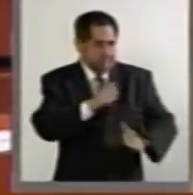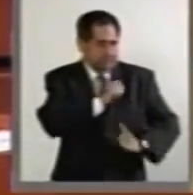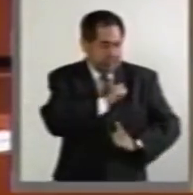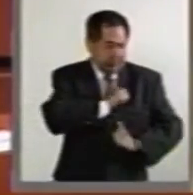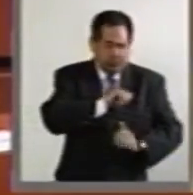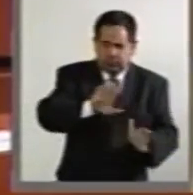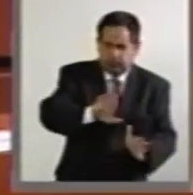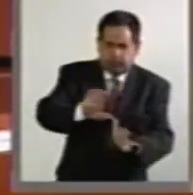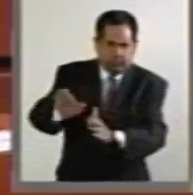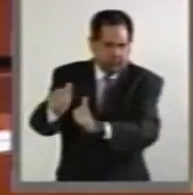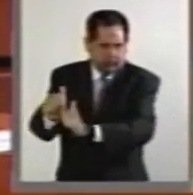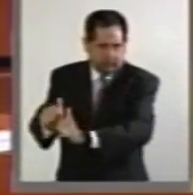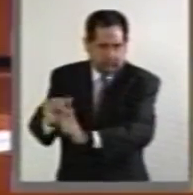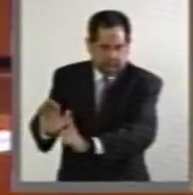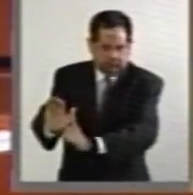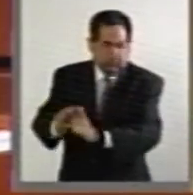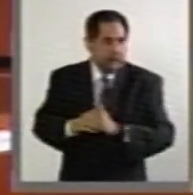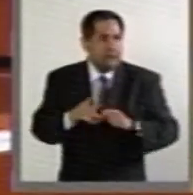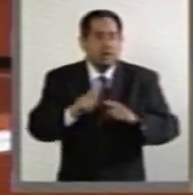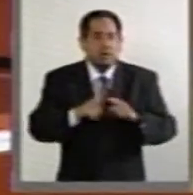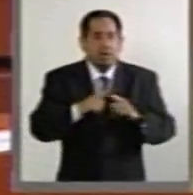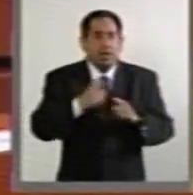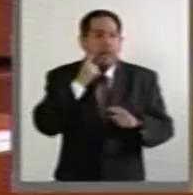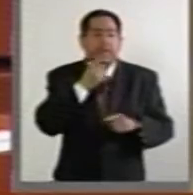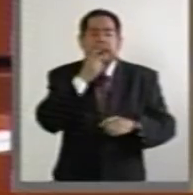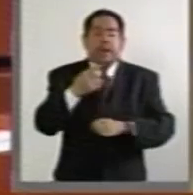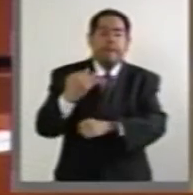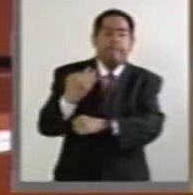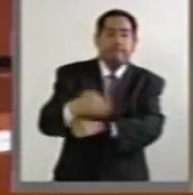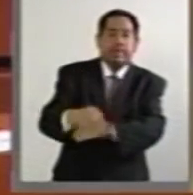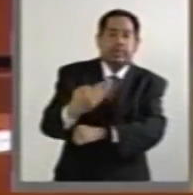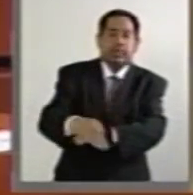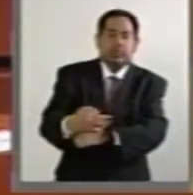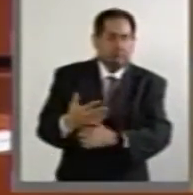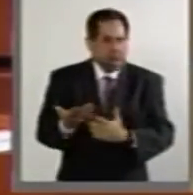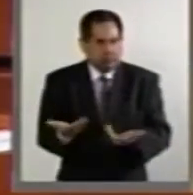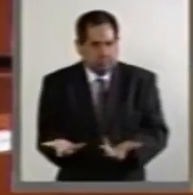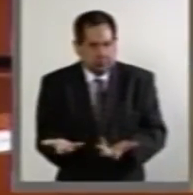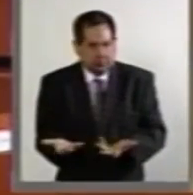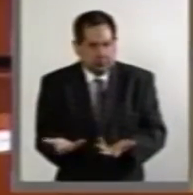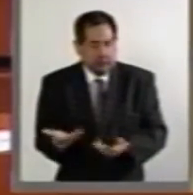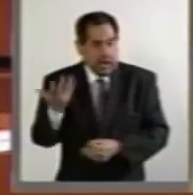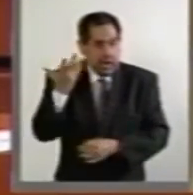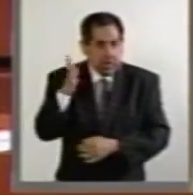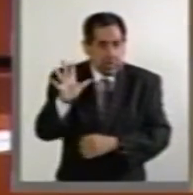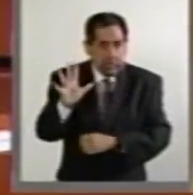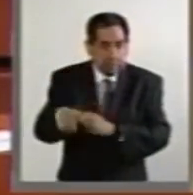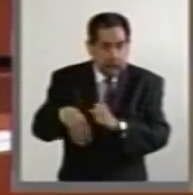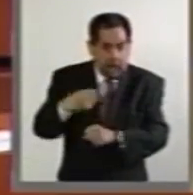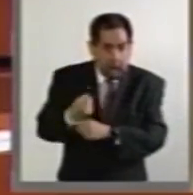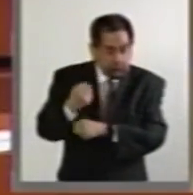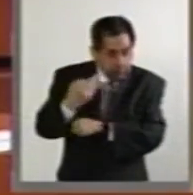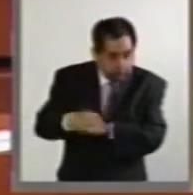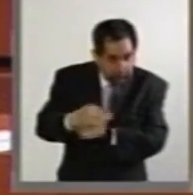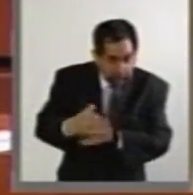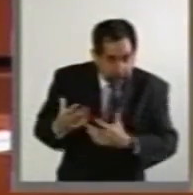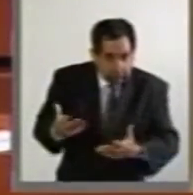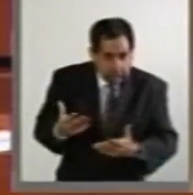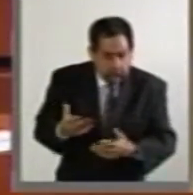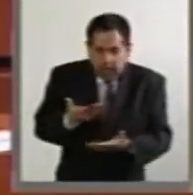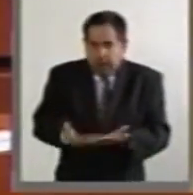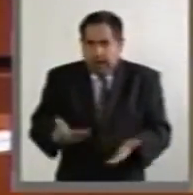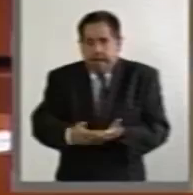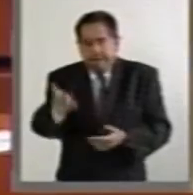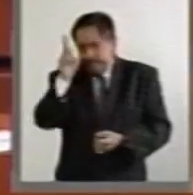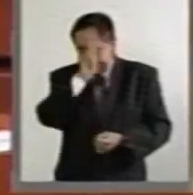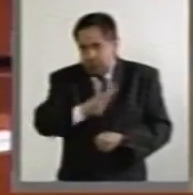calles fue una excusa que iba a ser temporal. Ya han pasado 10 años y estamos peor.